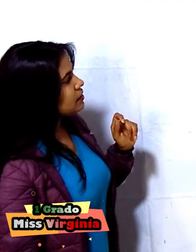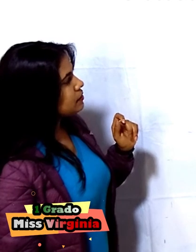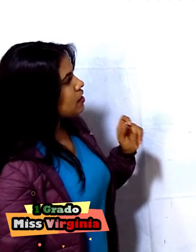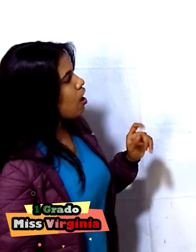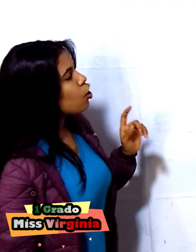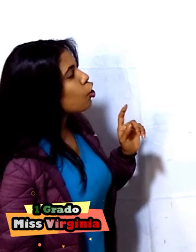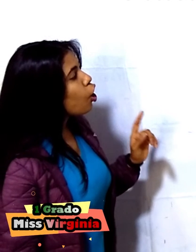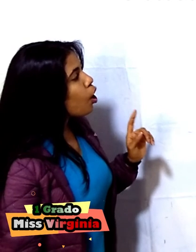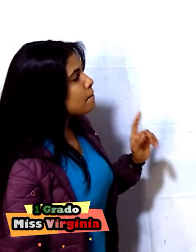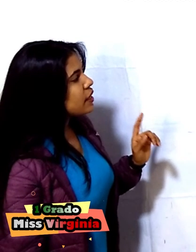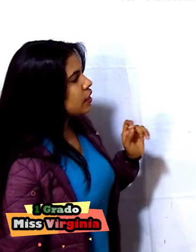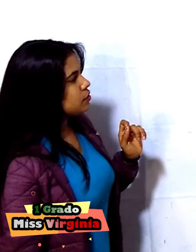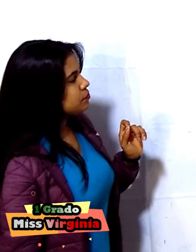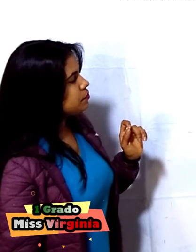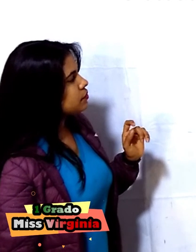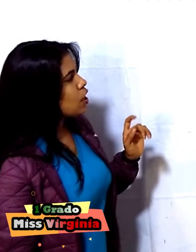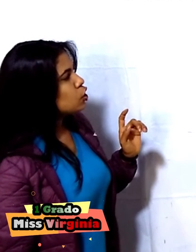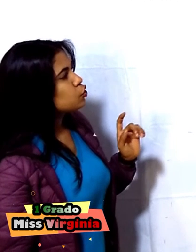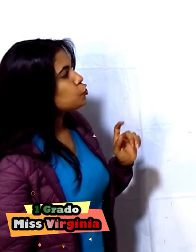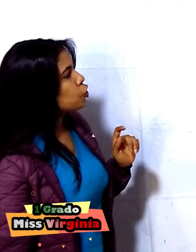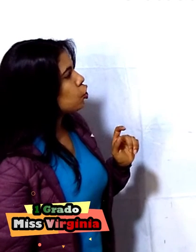Chela come